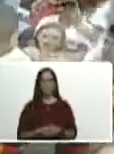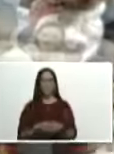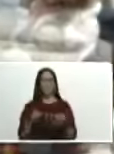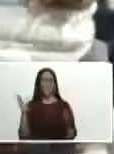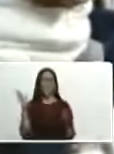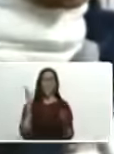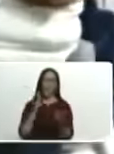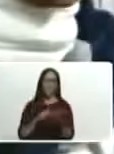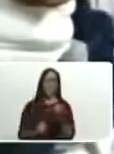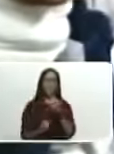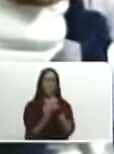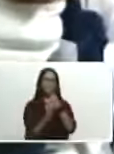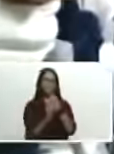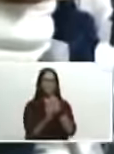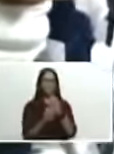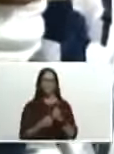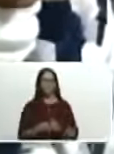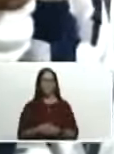Apoyo